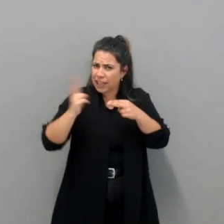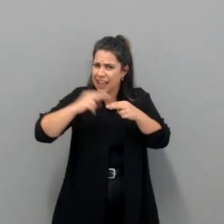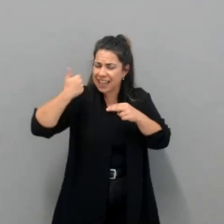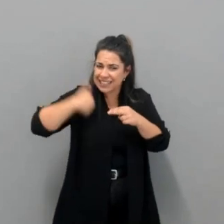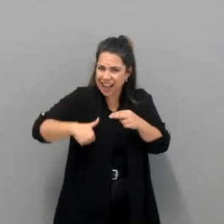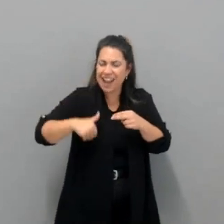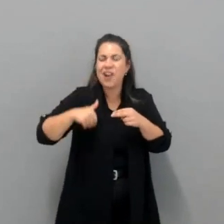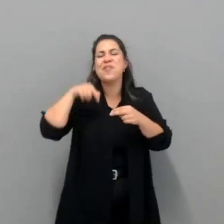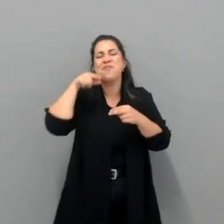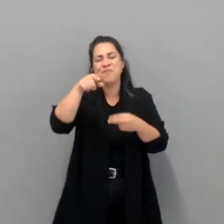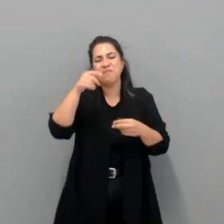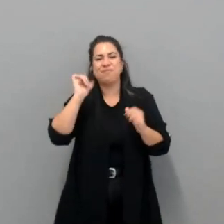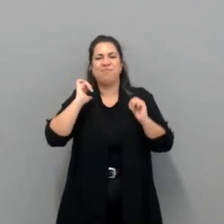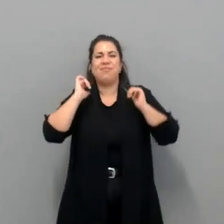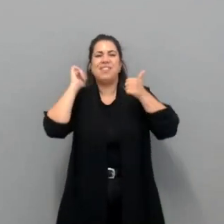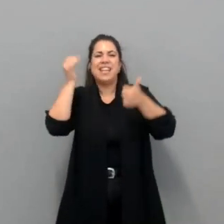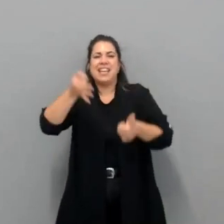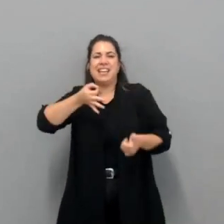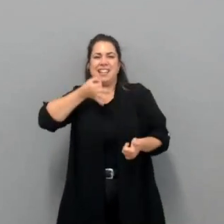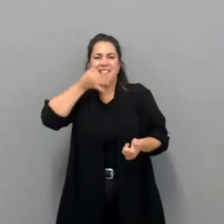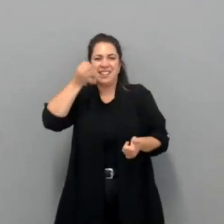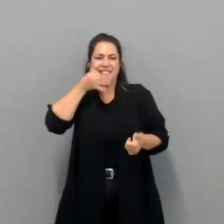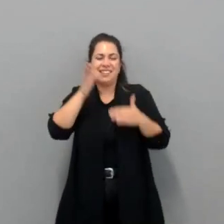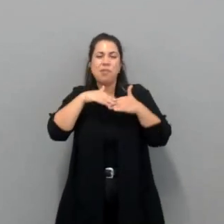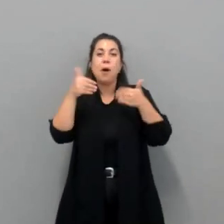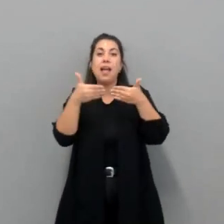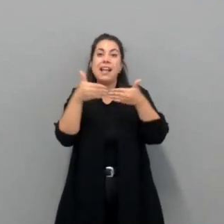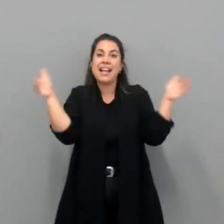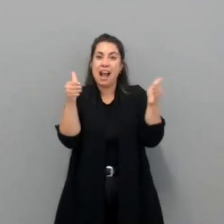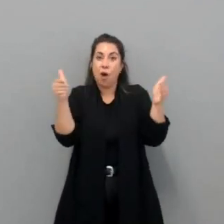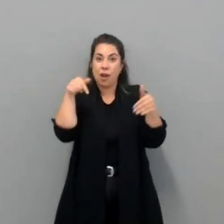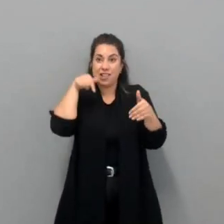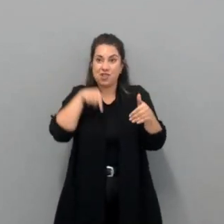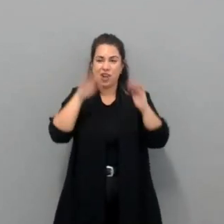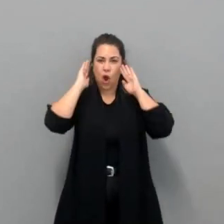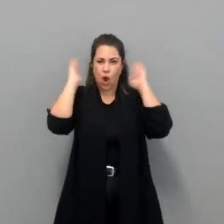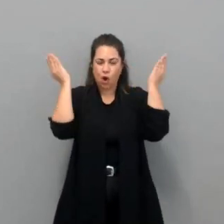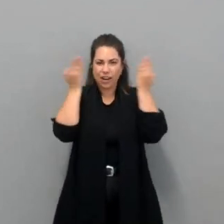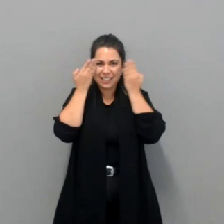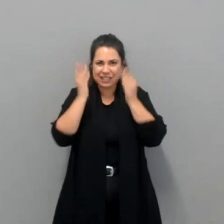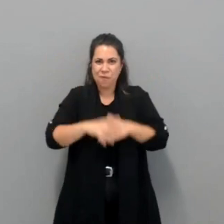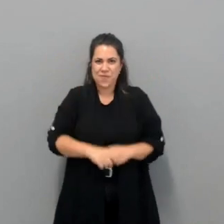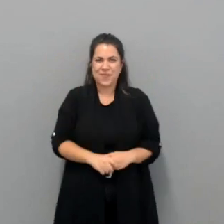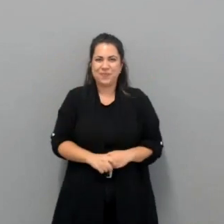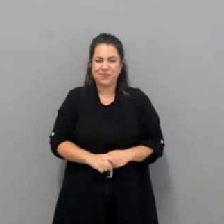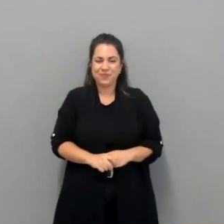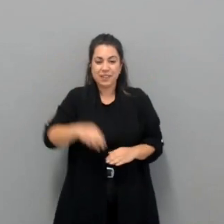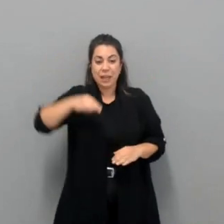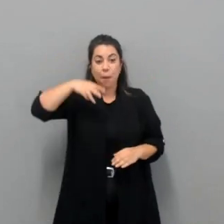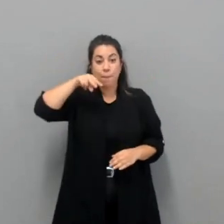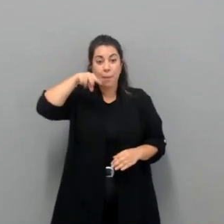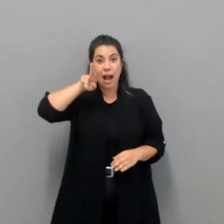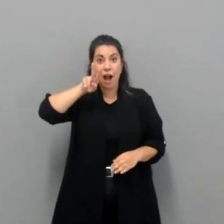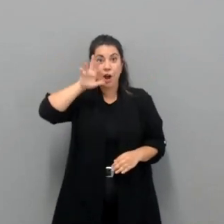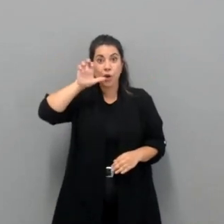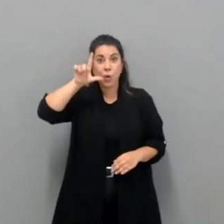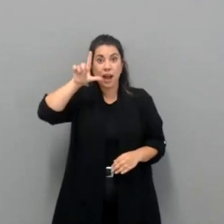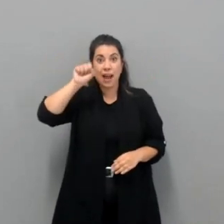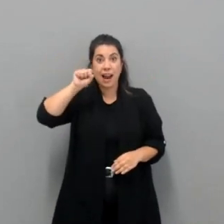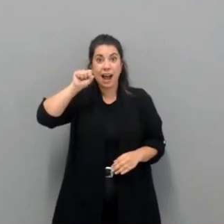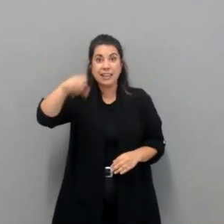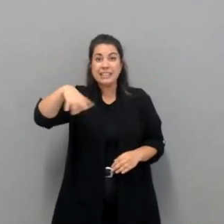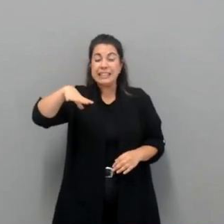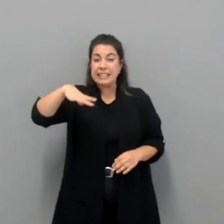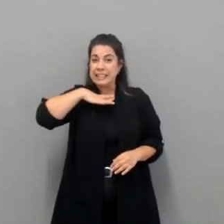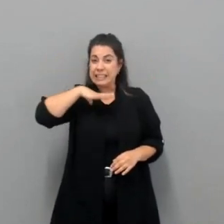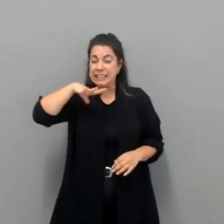va a dedicar unas primeras palabras de inauguración de este congreso. Manuela, si te puedes activar, Manoli, si te puedes